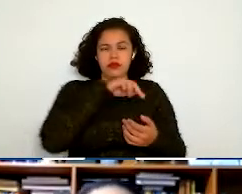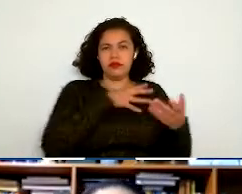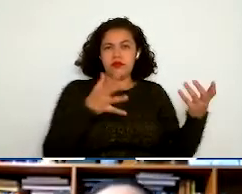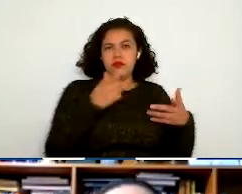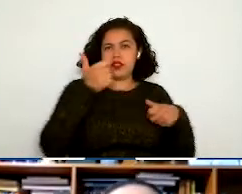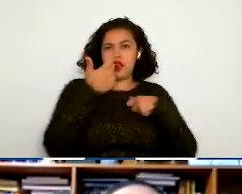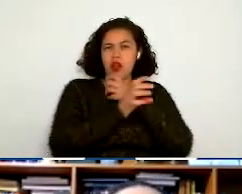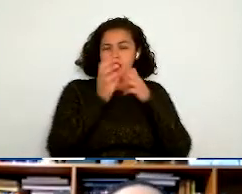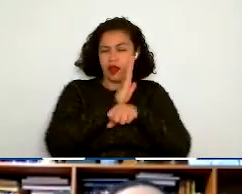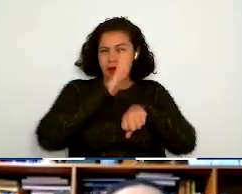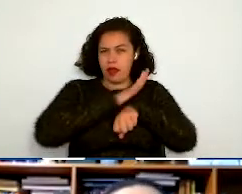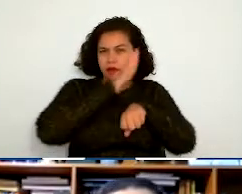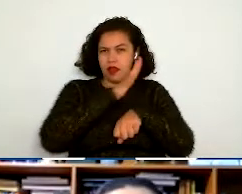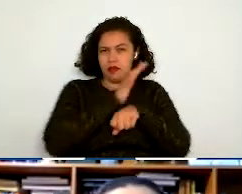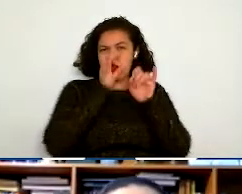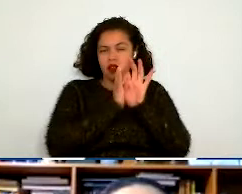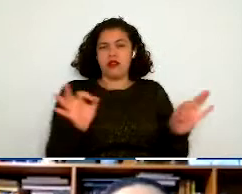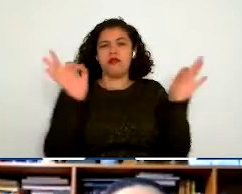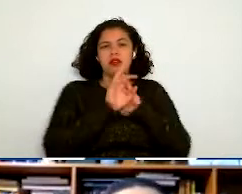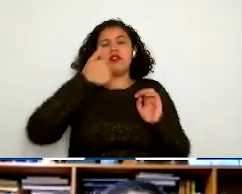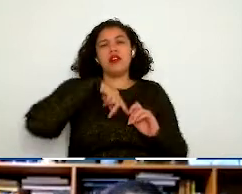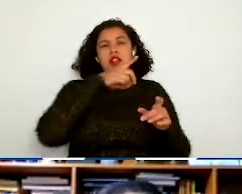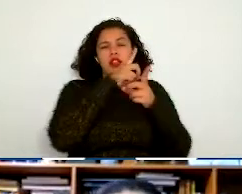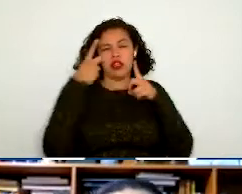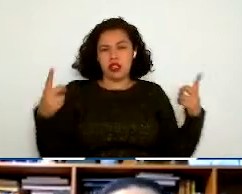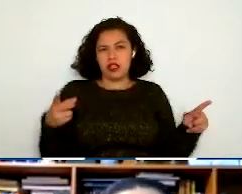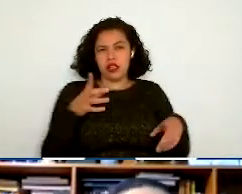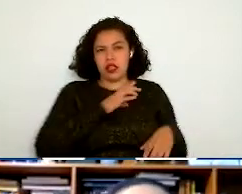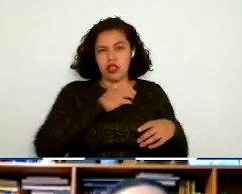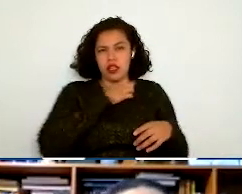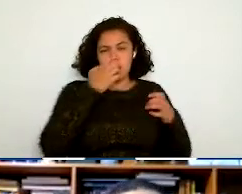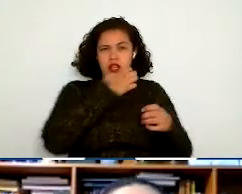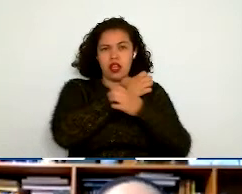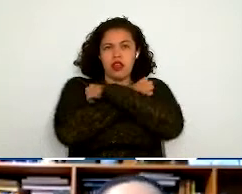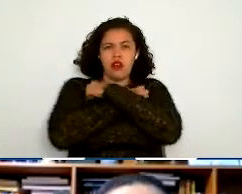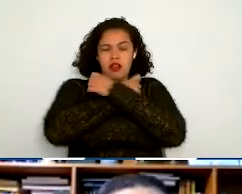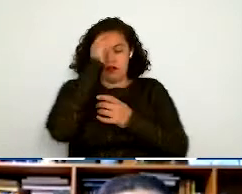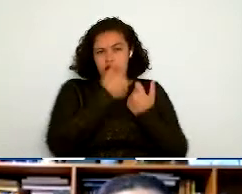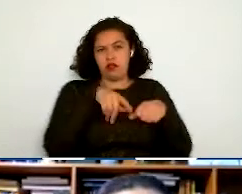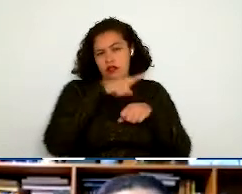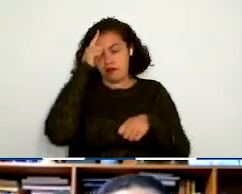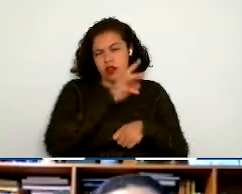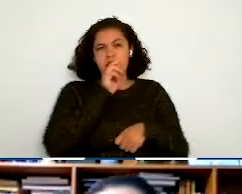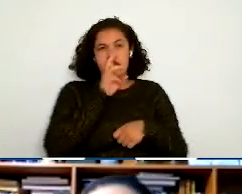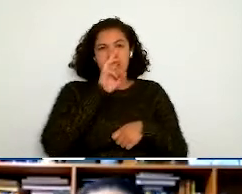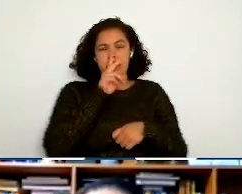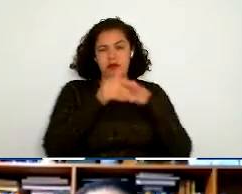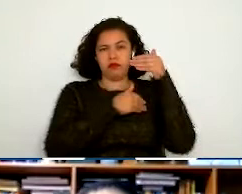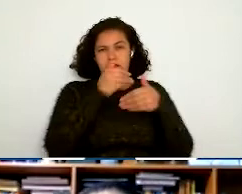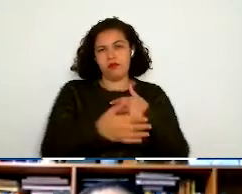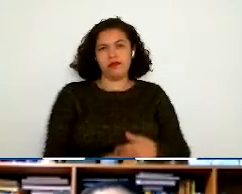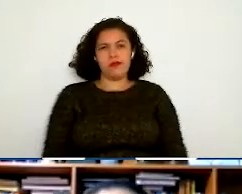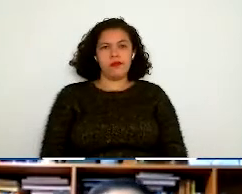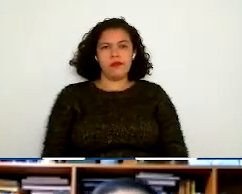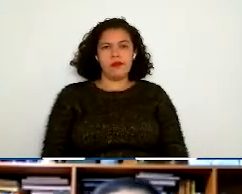más importante, va a empezar a desarrollar una educación social de mejoramiento continuo. Y esto es